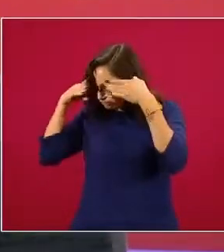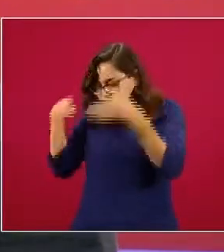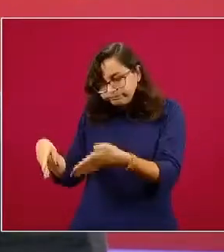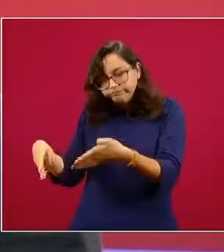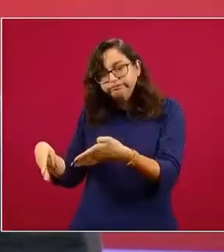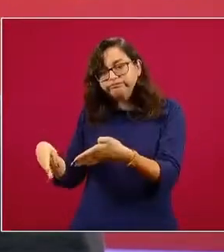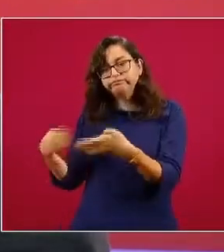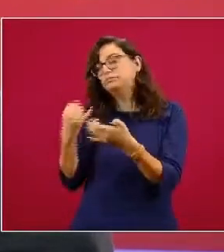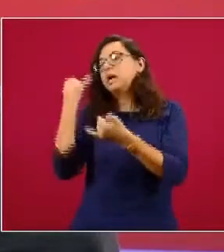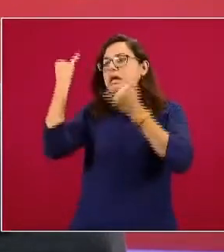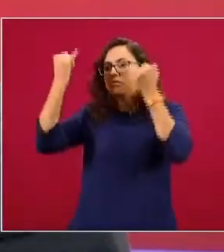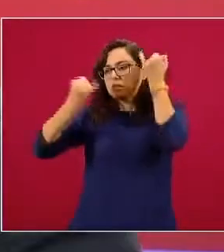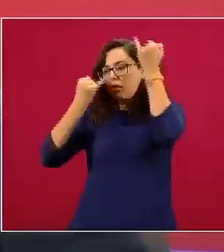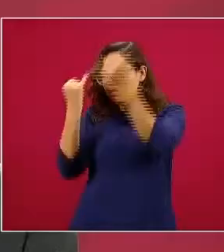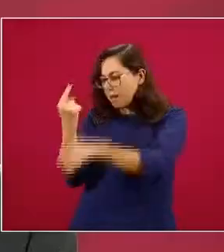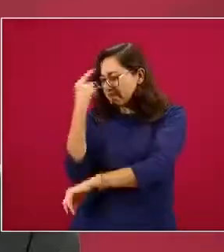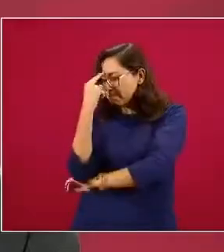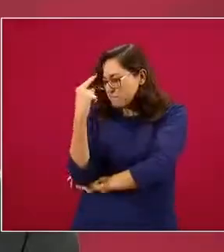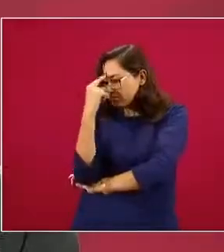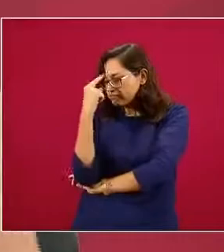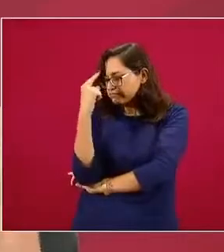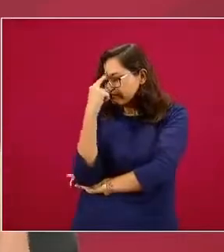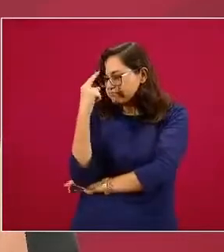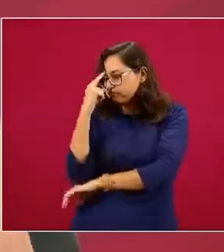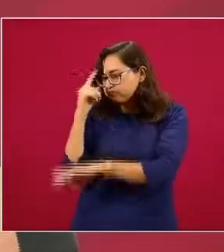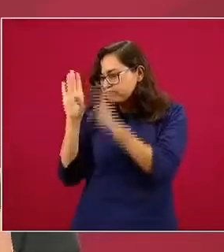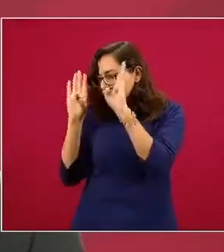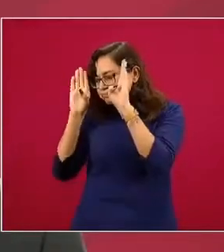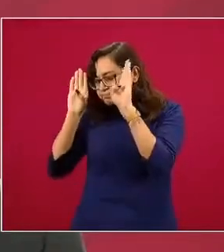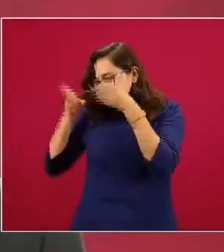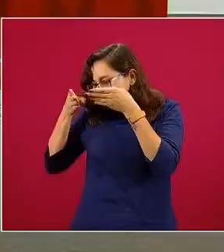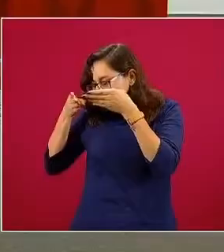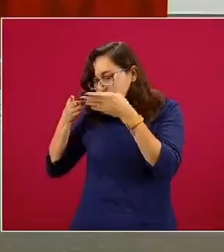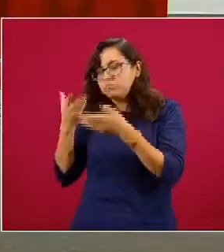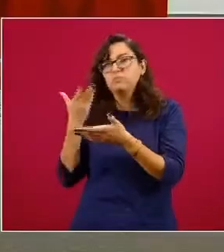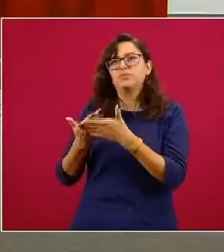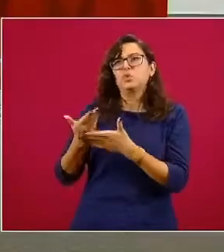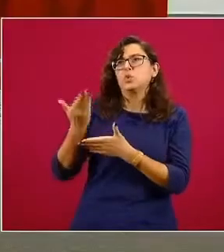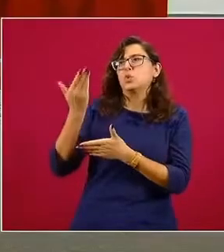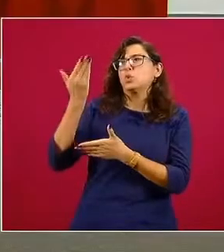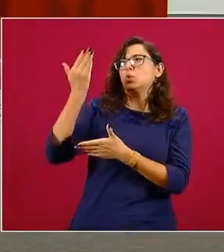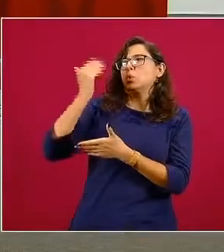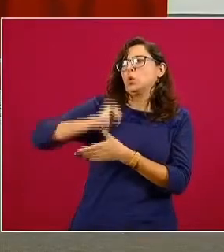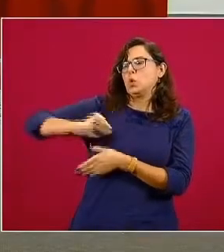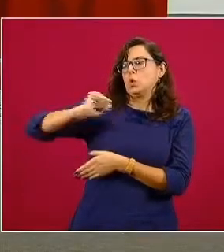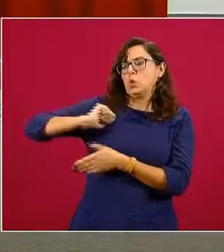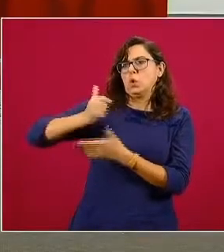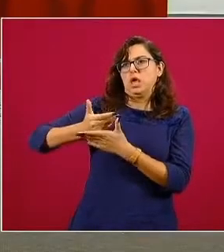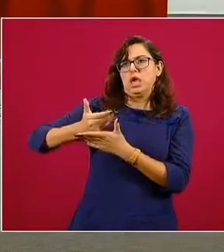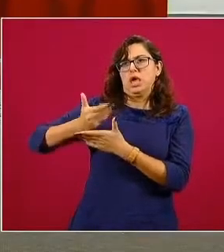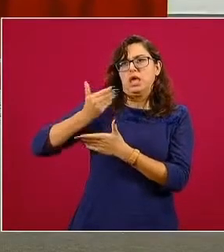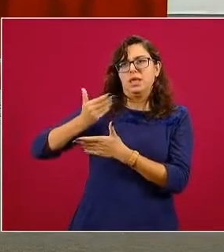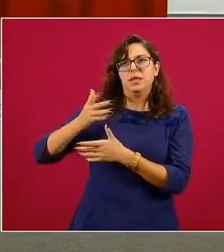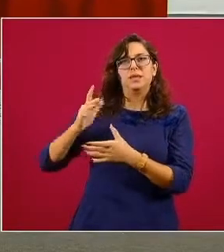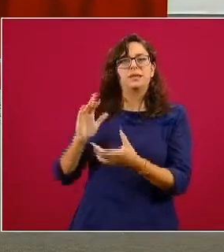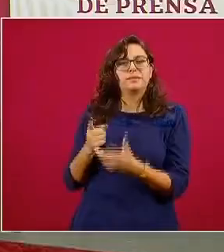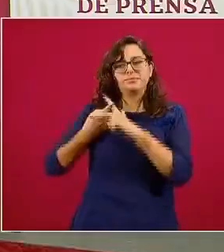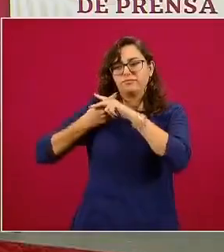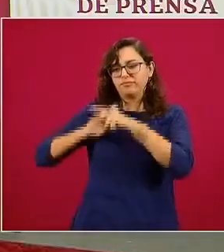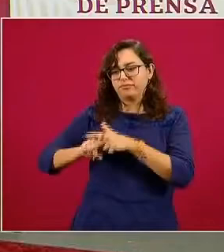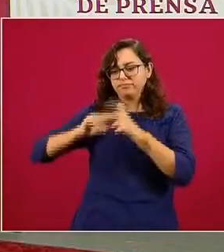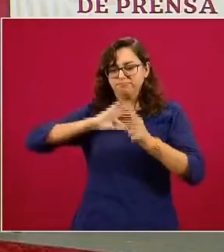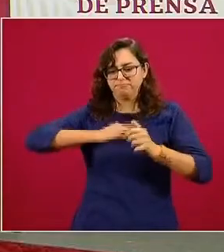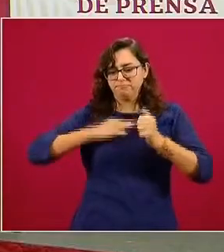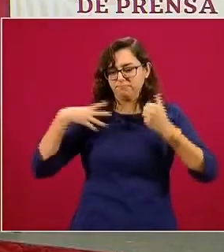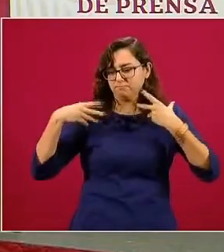de ideas fijas que se armó desde el inicio de la epidemia y no sale de ellas, está empeñada